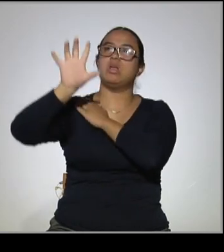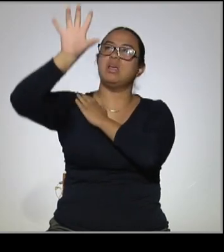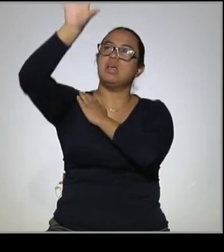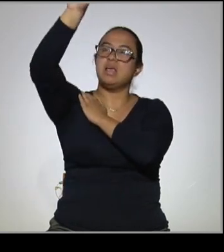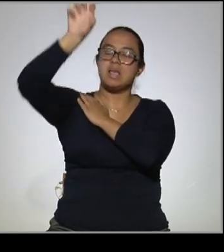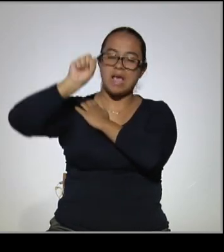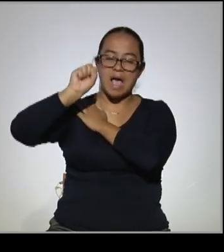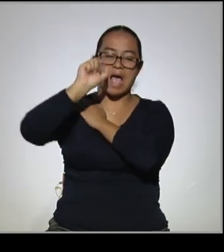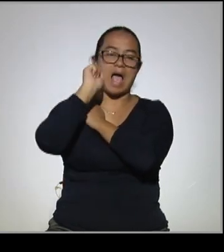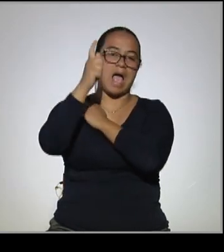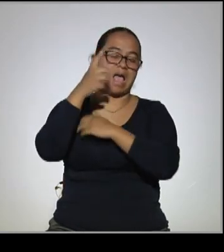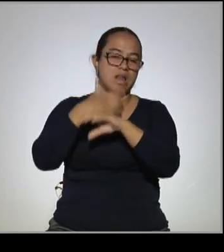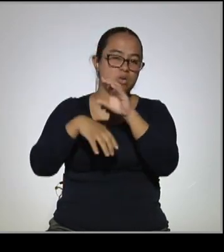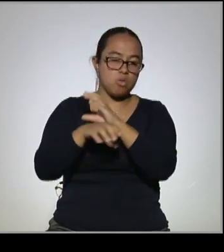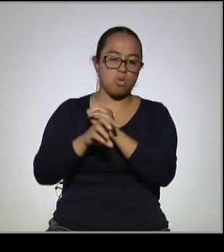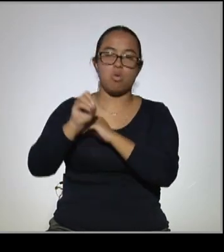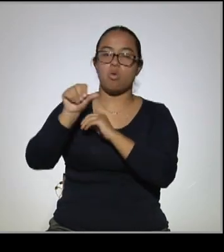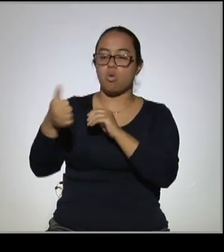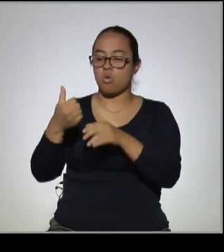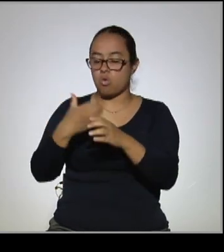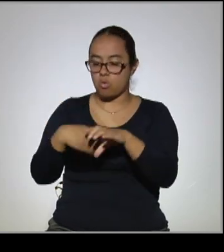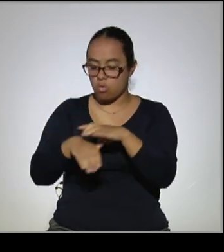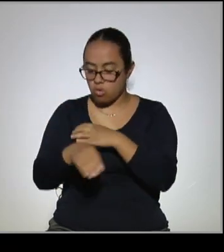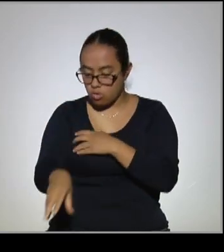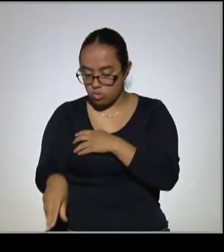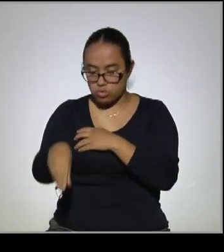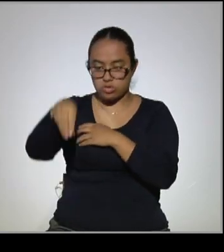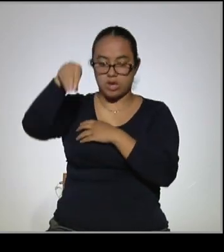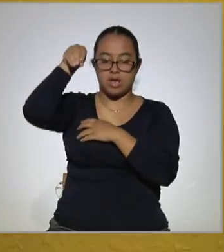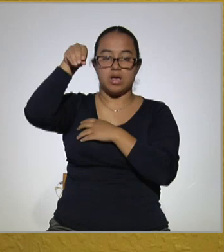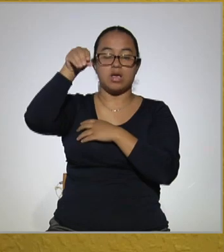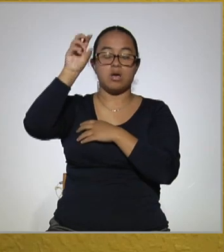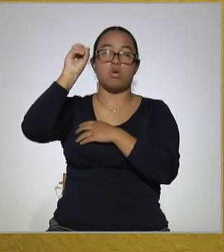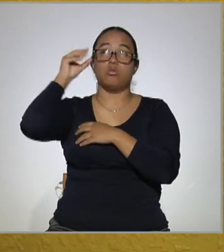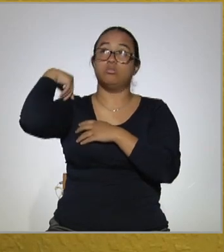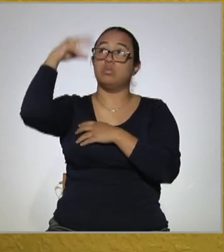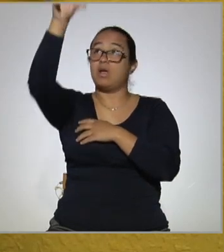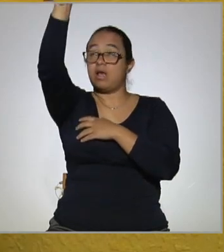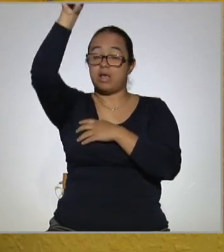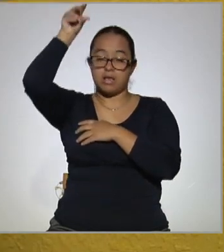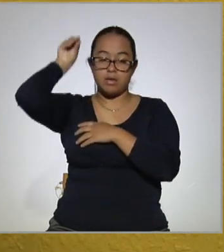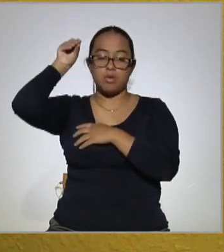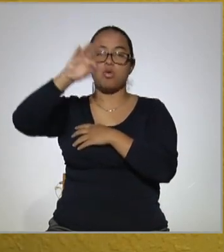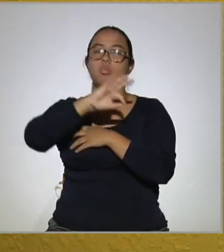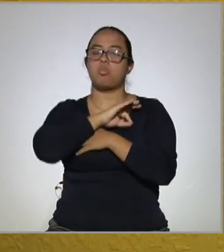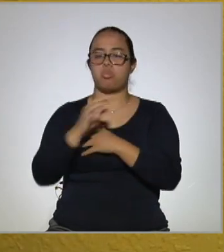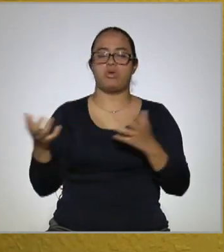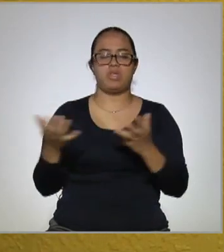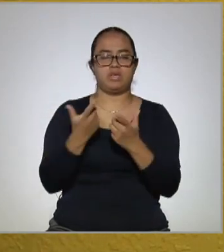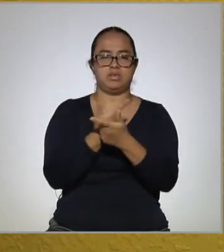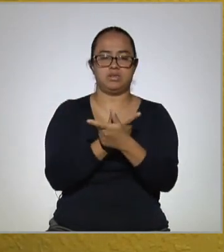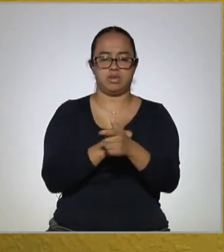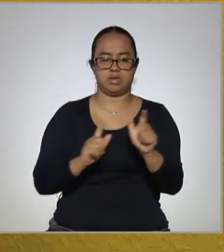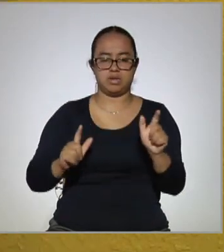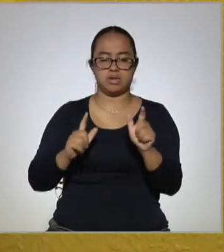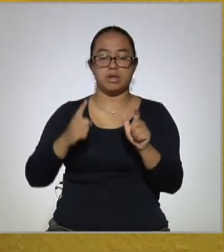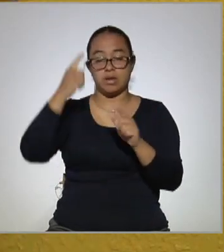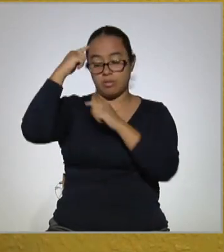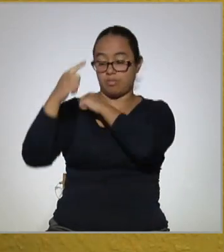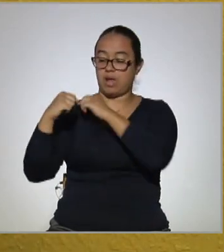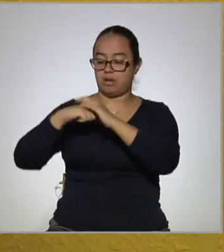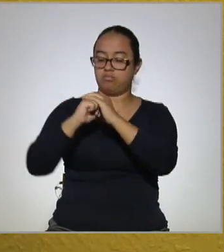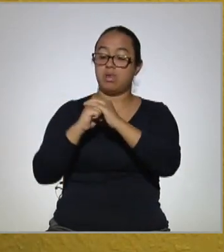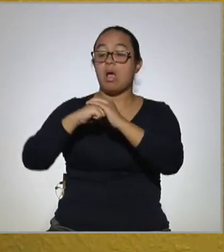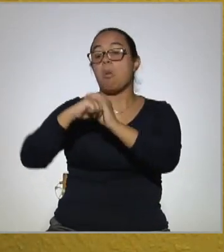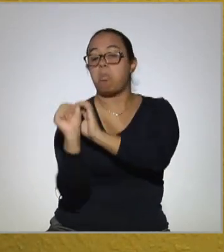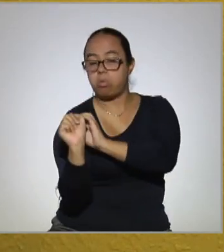o bajar algo que está en una superficie que esté arriba de la cabeza, lo podamos hacer sin que la cabeza, sin que la esfera se salga del